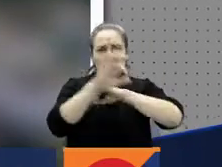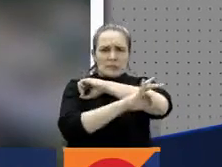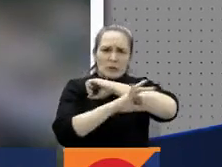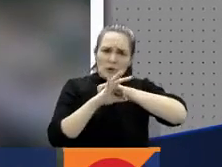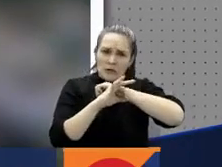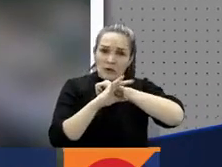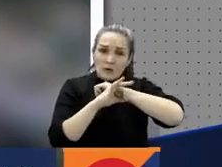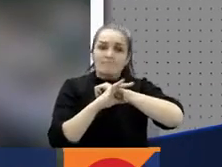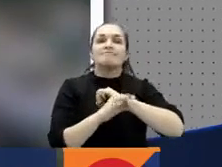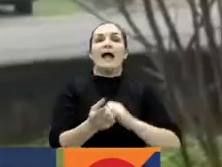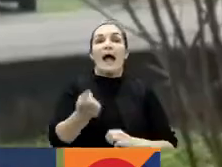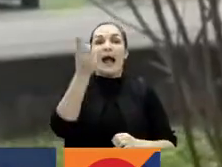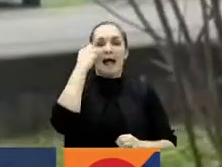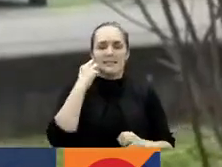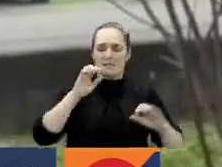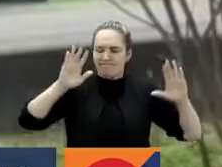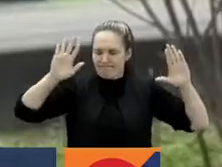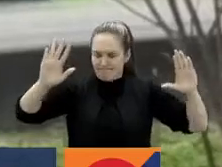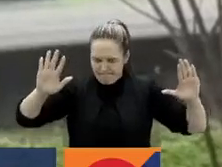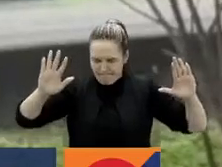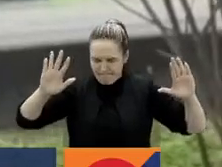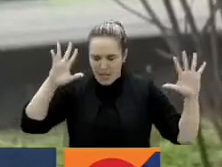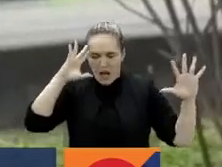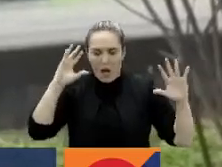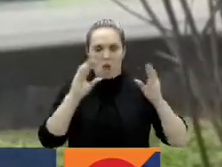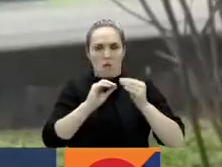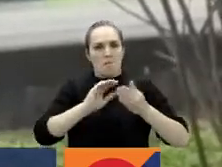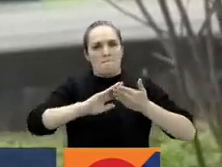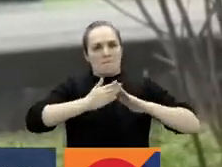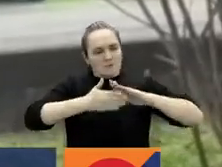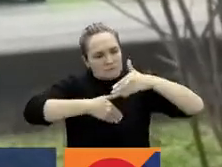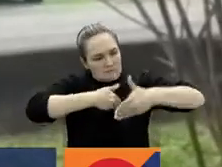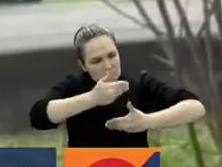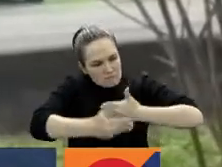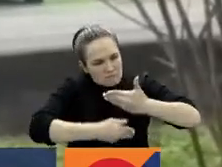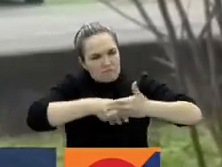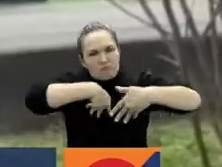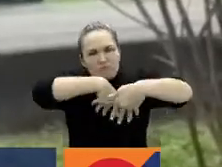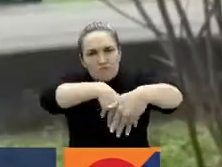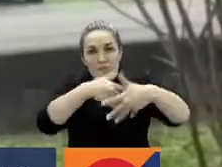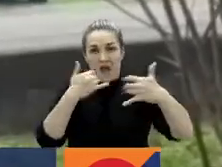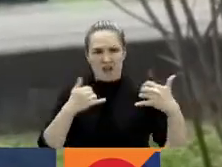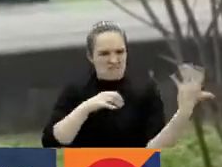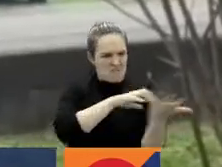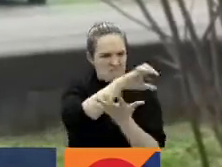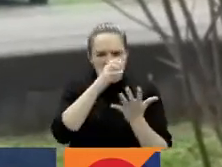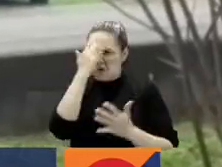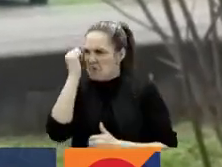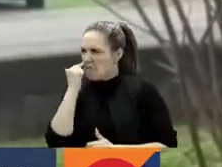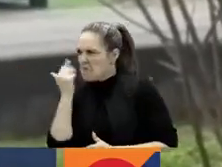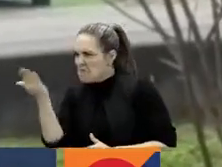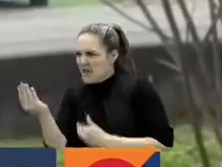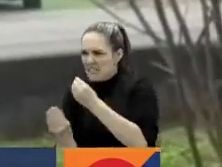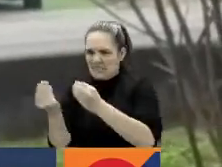desarrolló una marcha de reconciliación, pues el hecho ha despertado todo tipo de manifestaciones entre la comunidad y los padres de